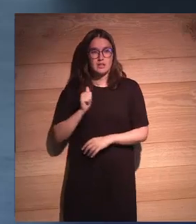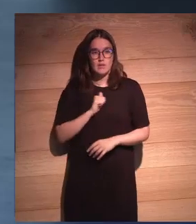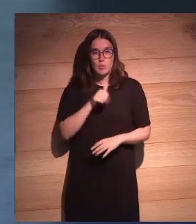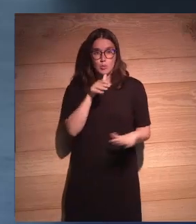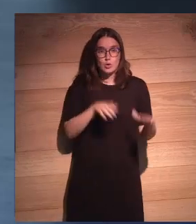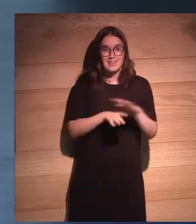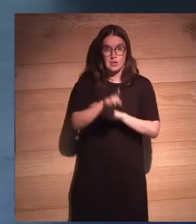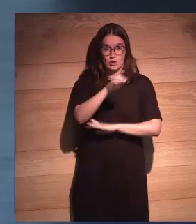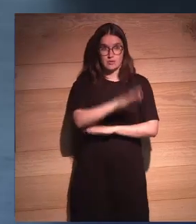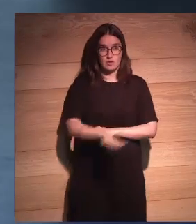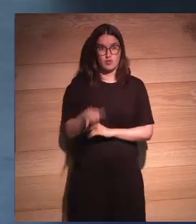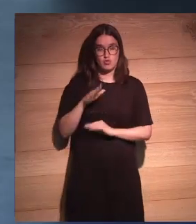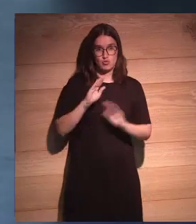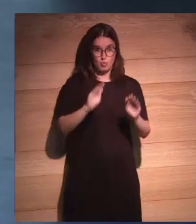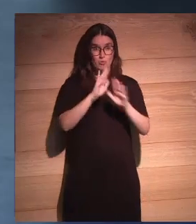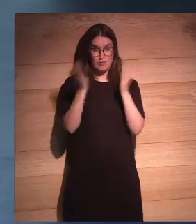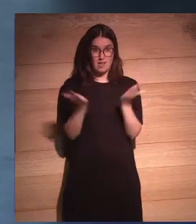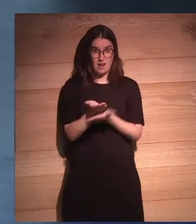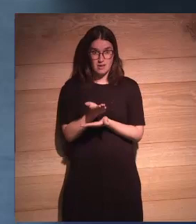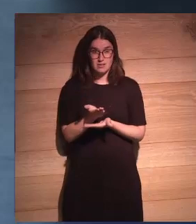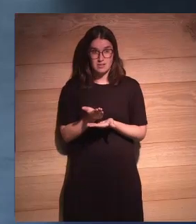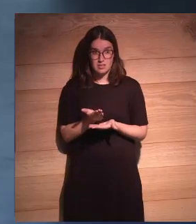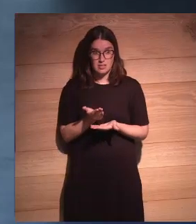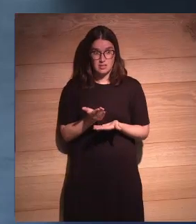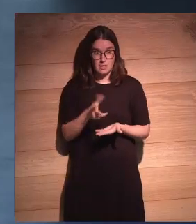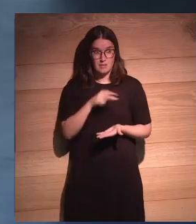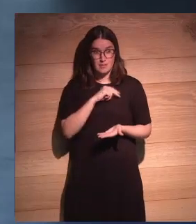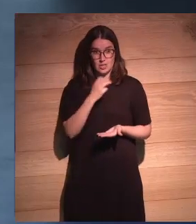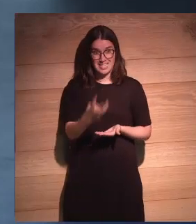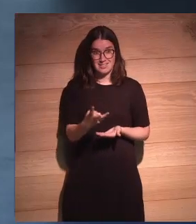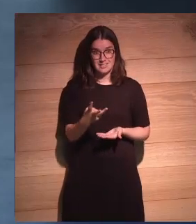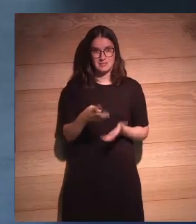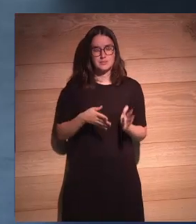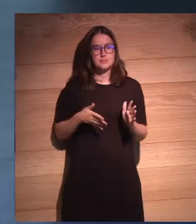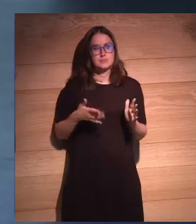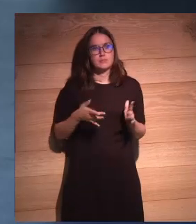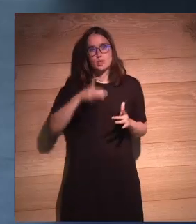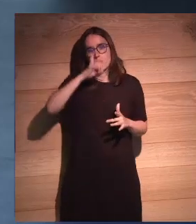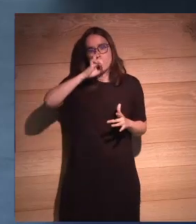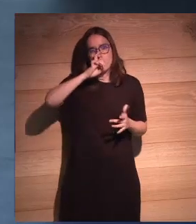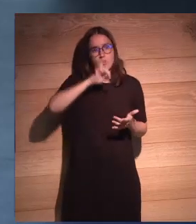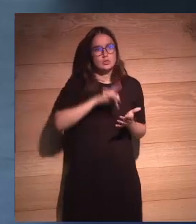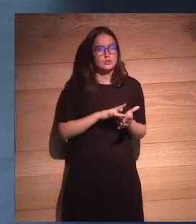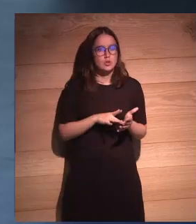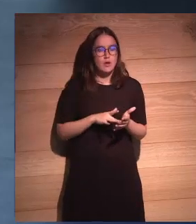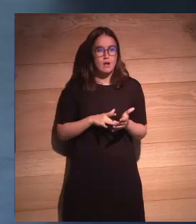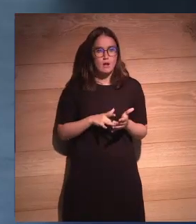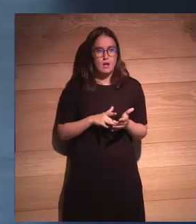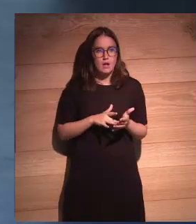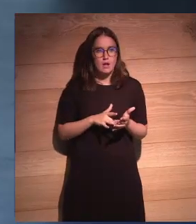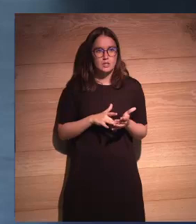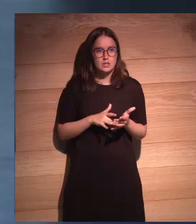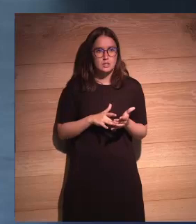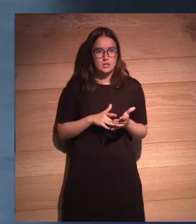por desarrollos a niños que están allí, mundiales, estando allí. Y es que y yo me acuerdo que estaba en una concurrencia